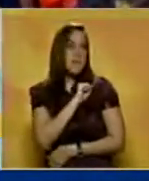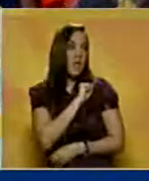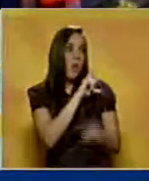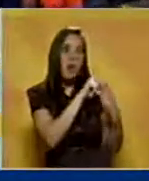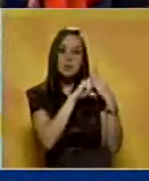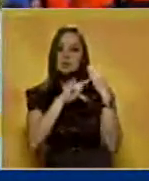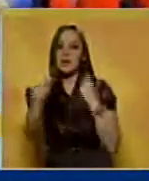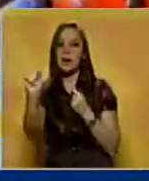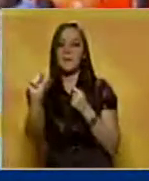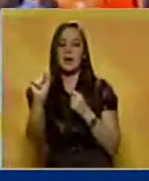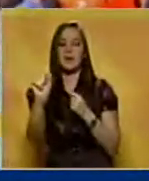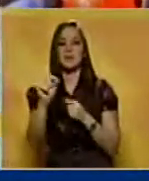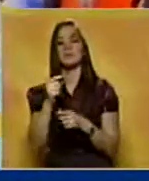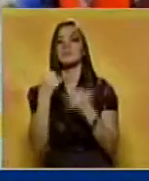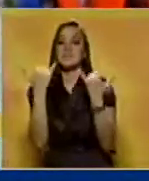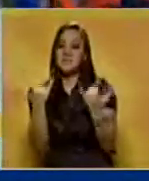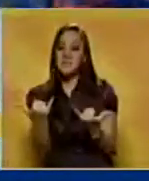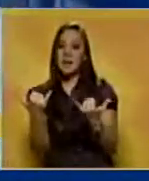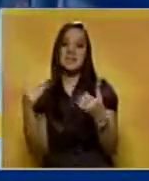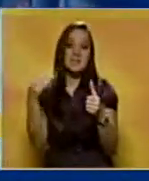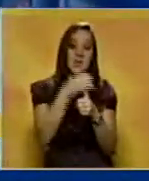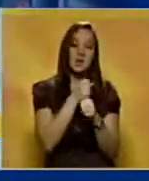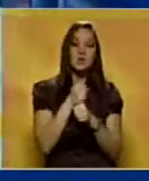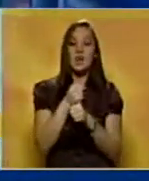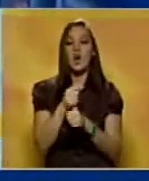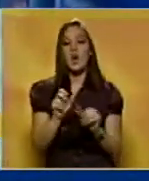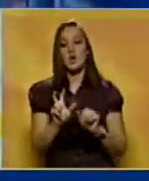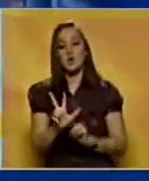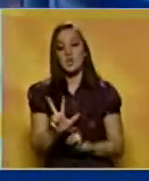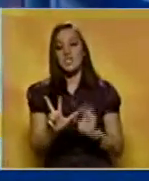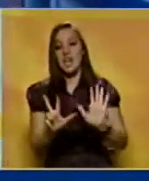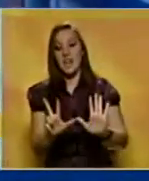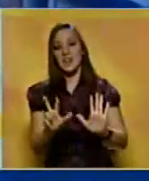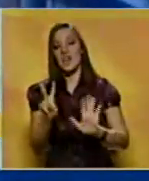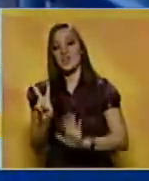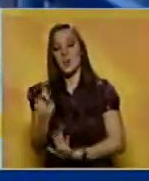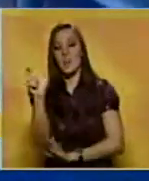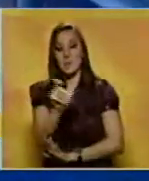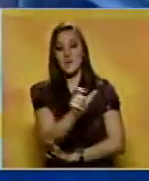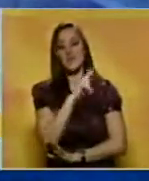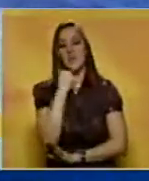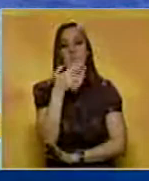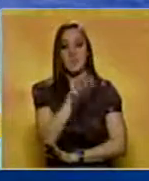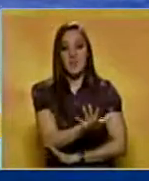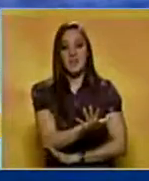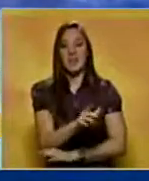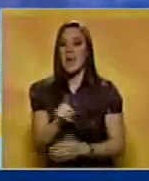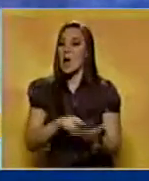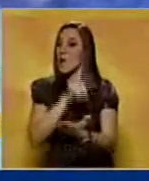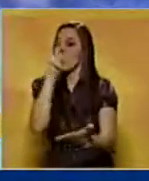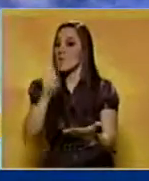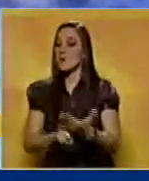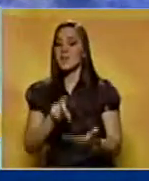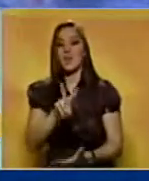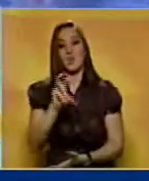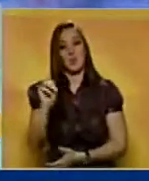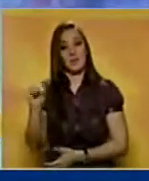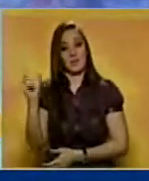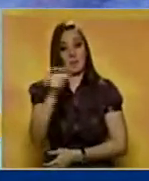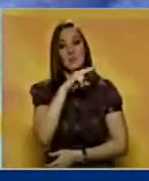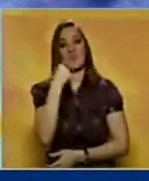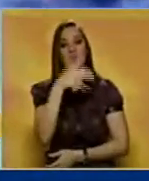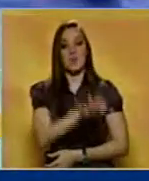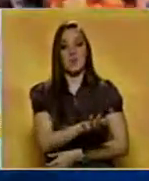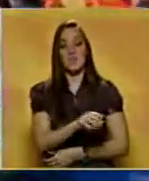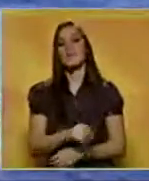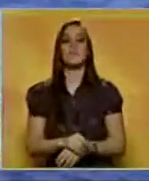precisó que hasta el momento fueron recuperados 82 cuerpos de los 200 fallecidos Asimismo Indicó que 200 personas fueron rescatadas y que al